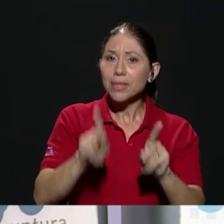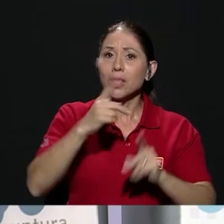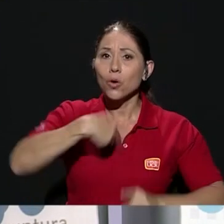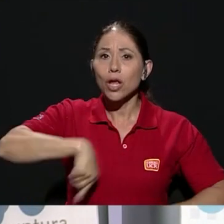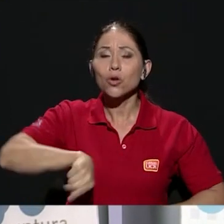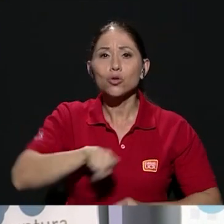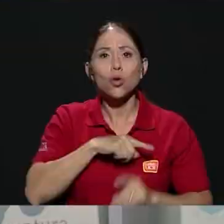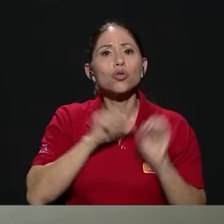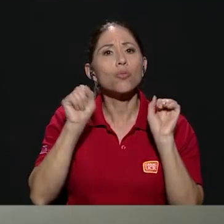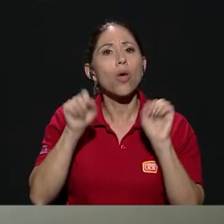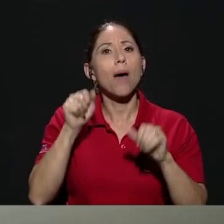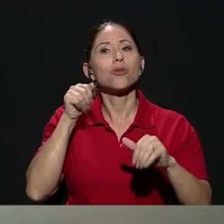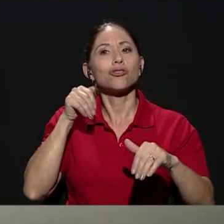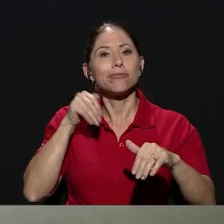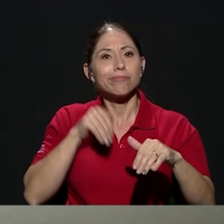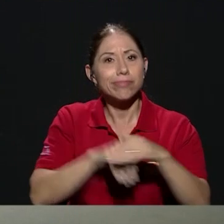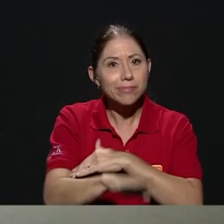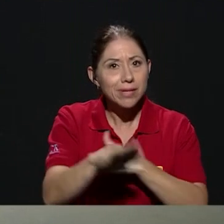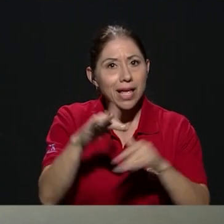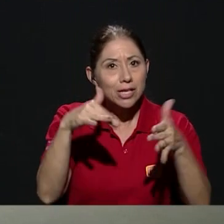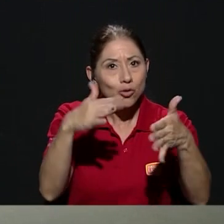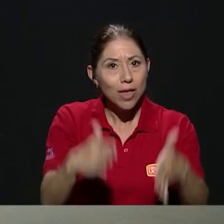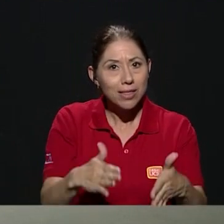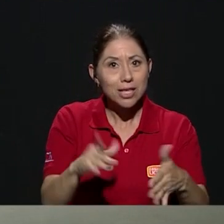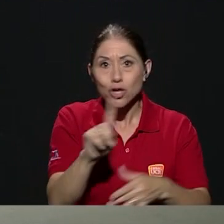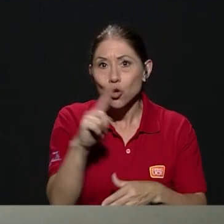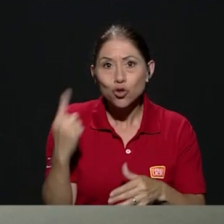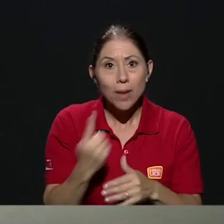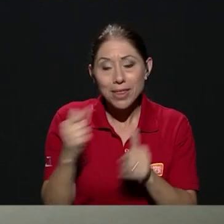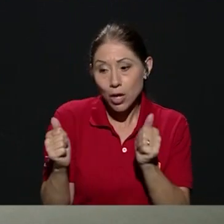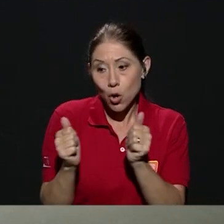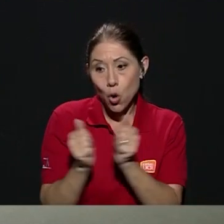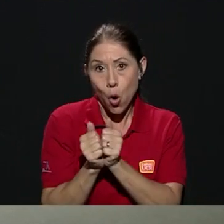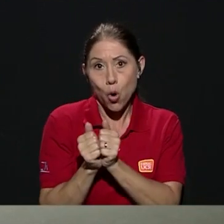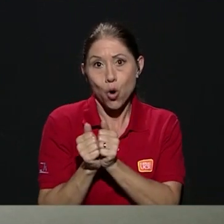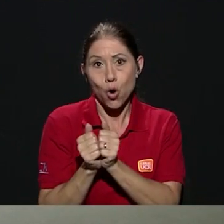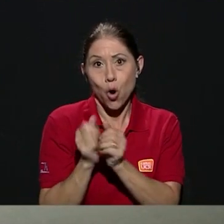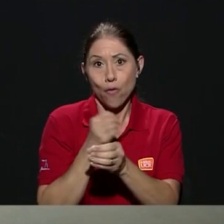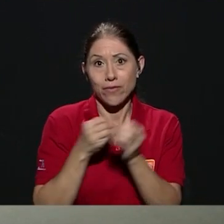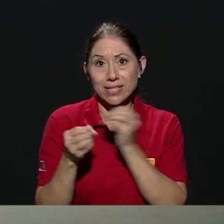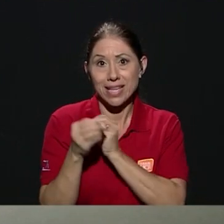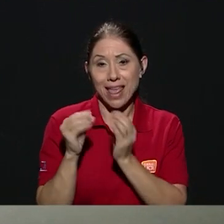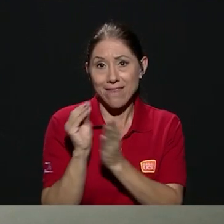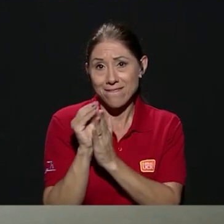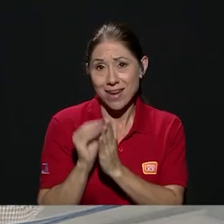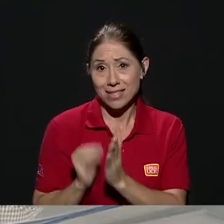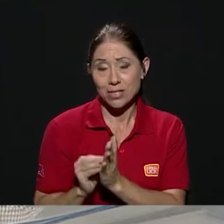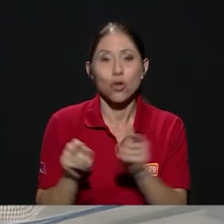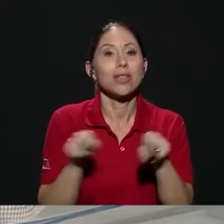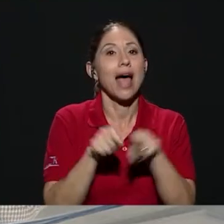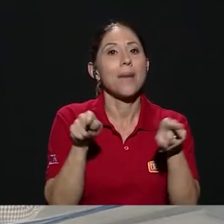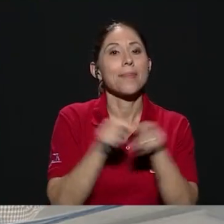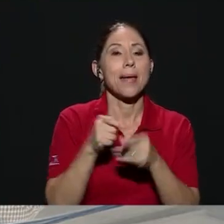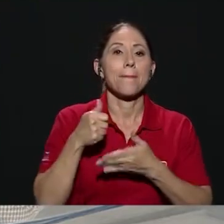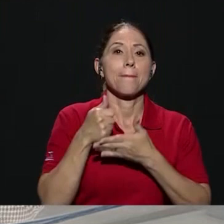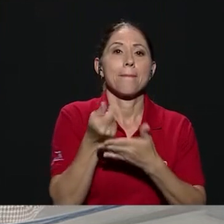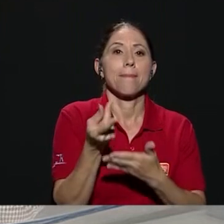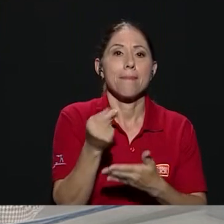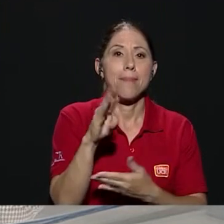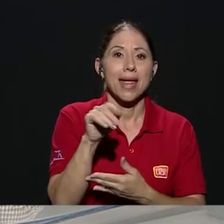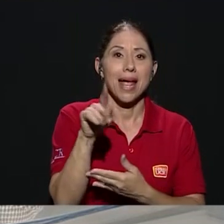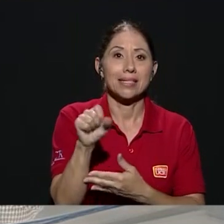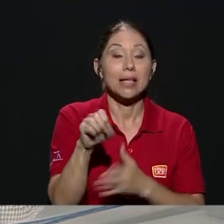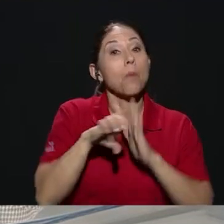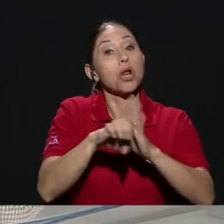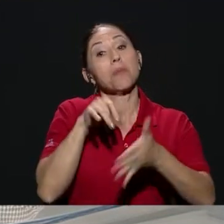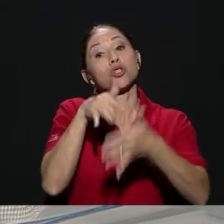de estudiantes, no solo con el acompañamiento del registro, sino también con la oficina de becas. Porque si un estudiante entra a la universidad pero